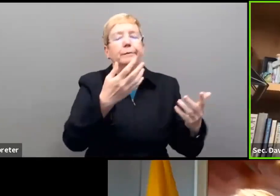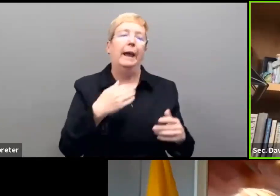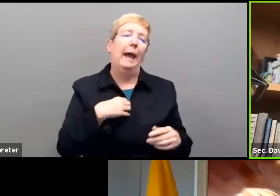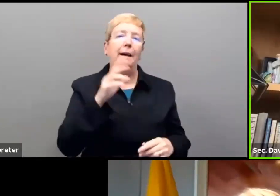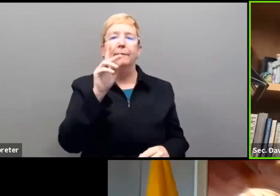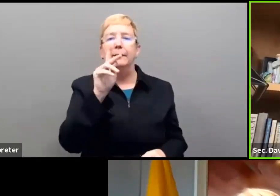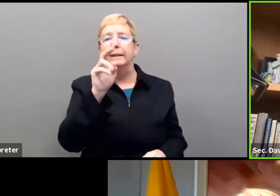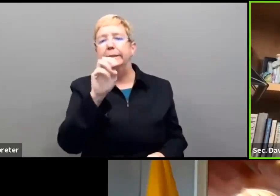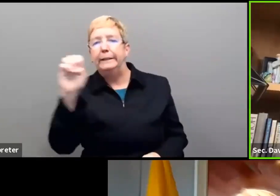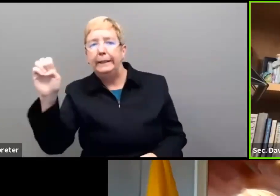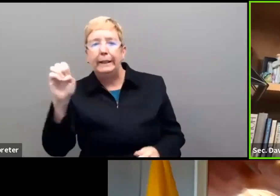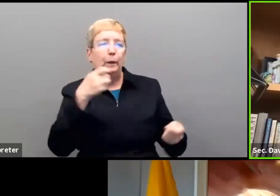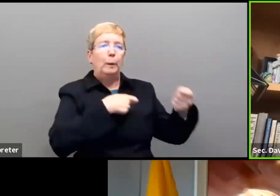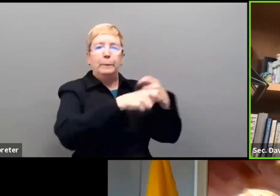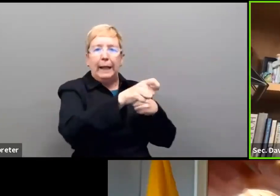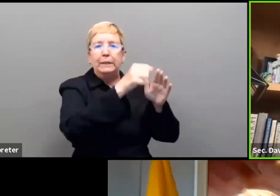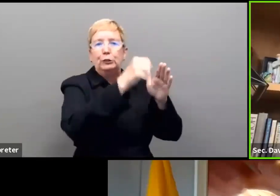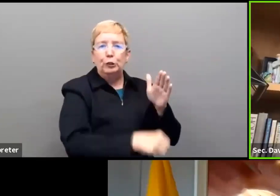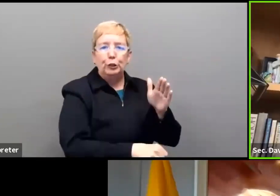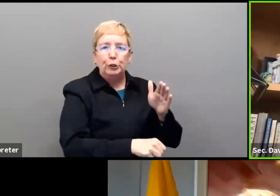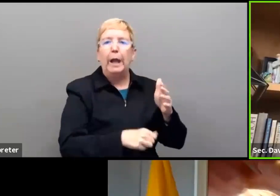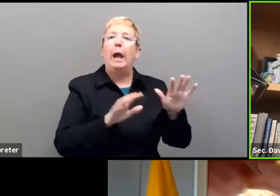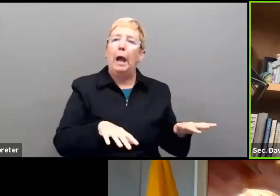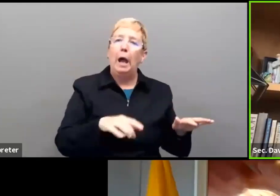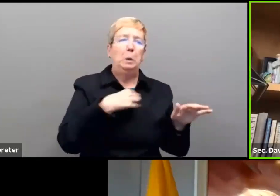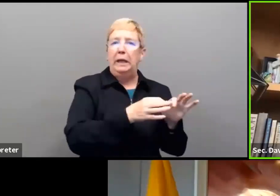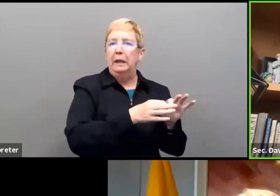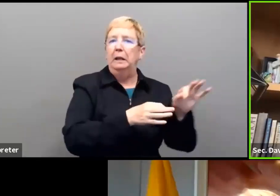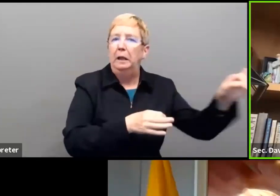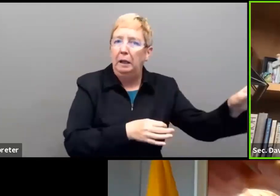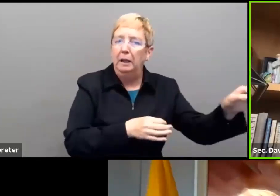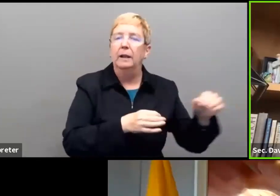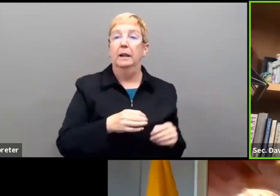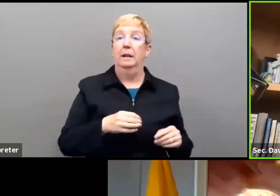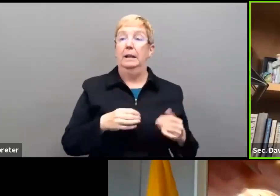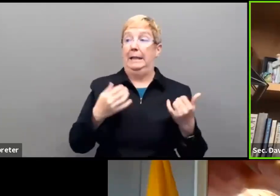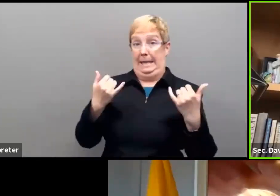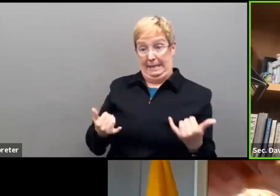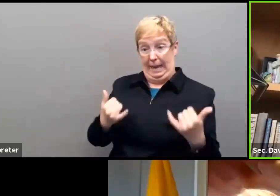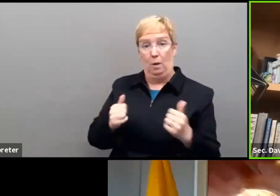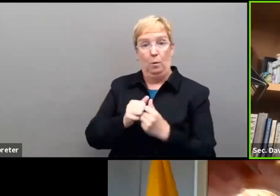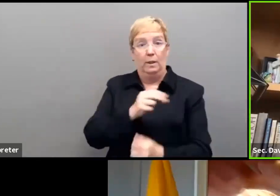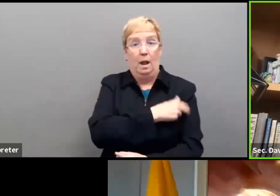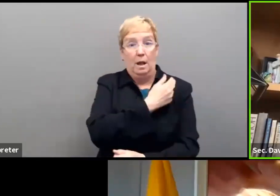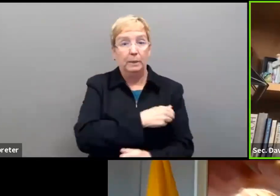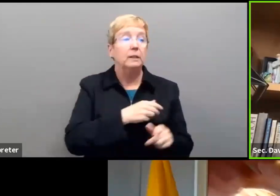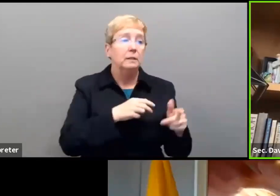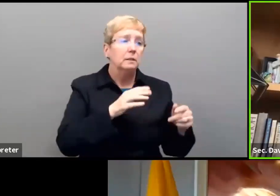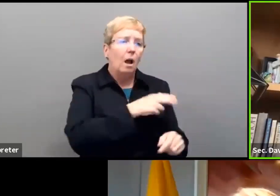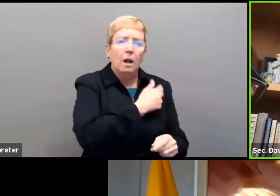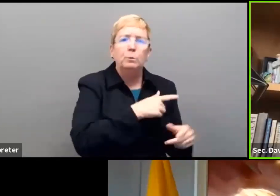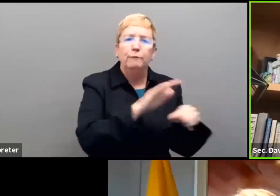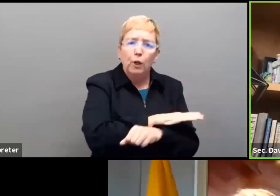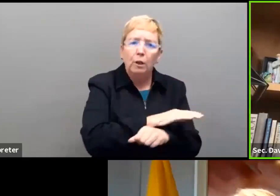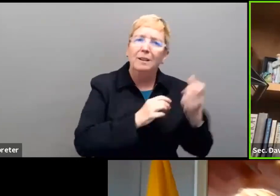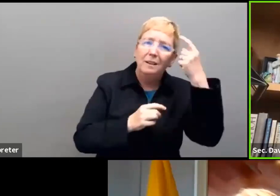hay que recordar es que, por ejemplo, una persona que se presenta para una cirugía electiva, reemplazar la rodilla, ahora